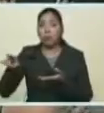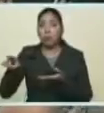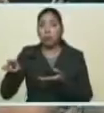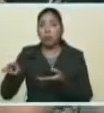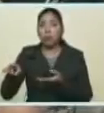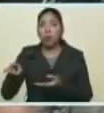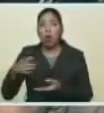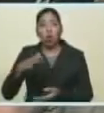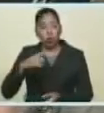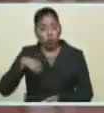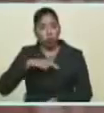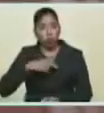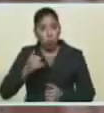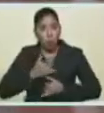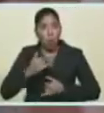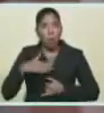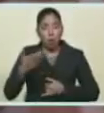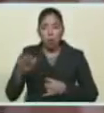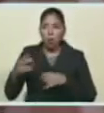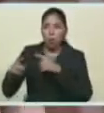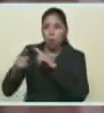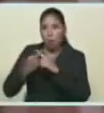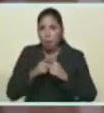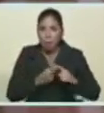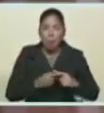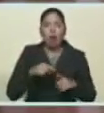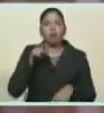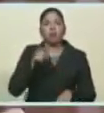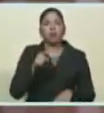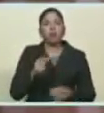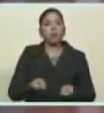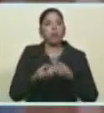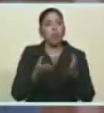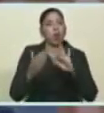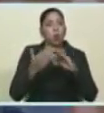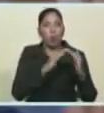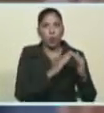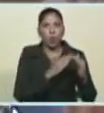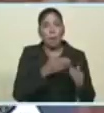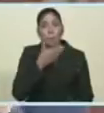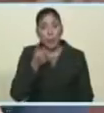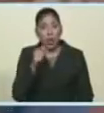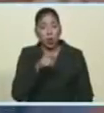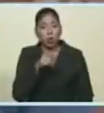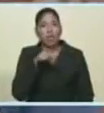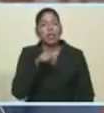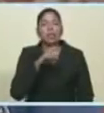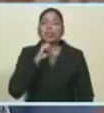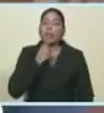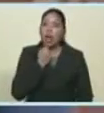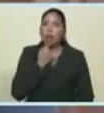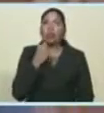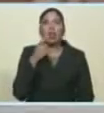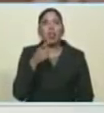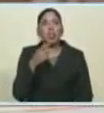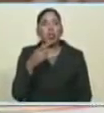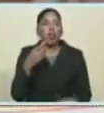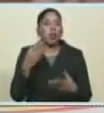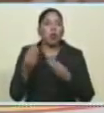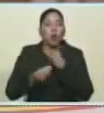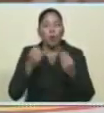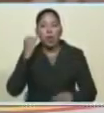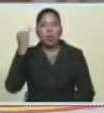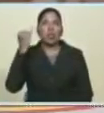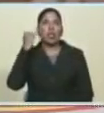podemos multiplicar en beneficio de las comunidades. Entonces, precisamente ahí está el secreto, pues, en el desarrollo de